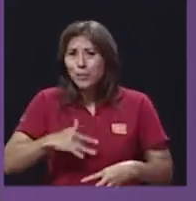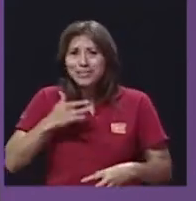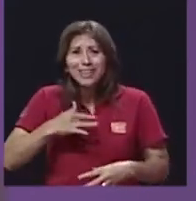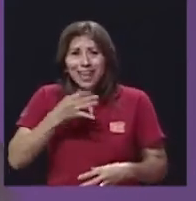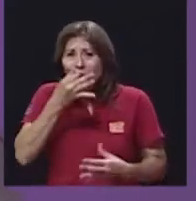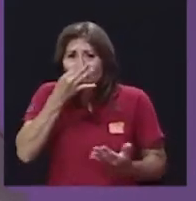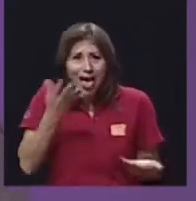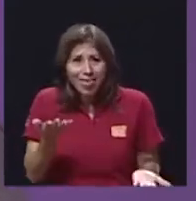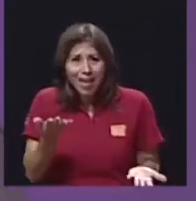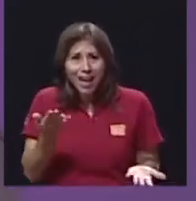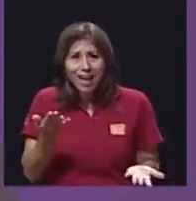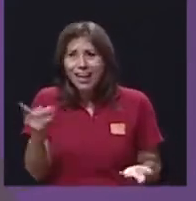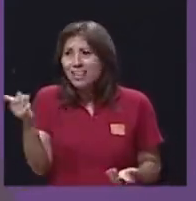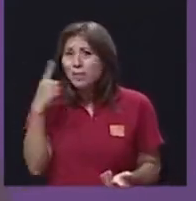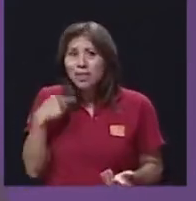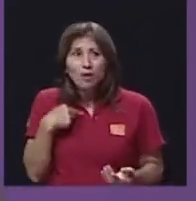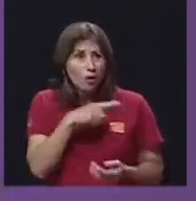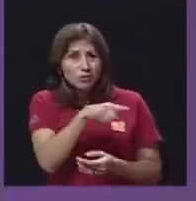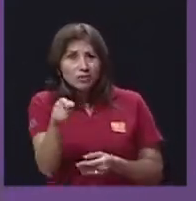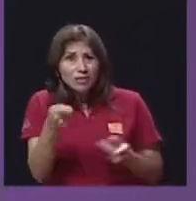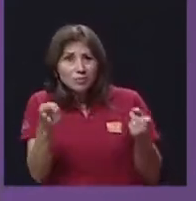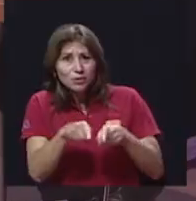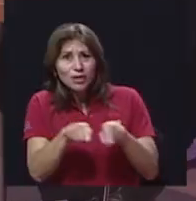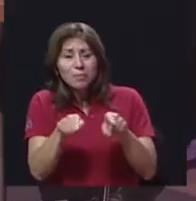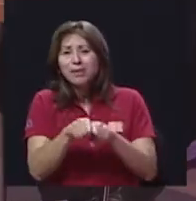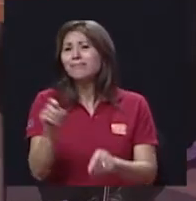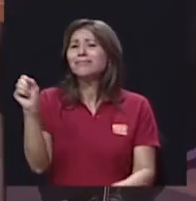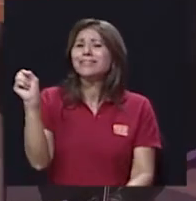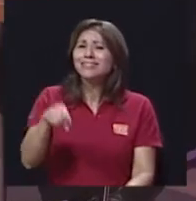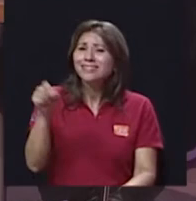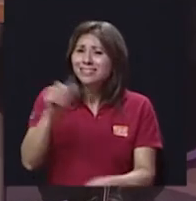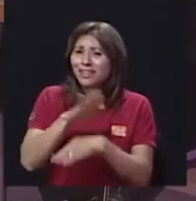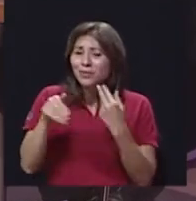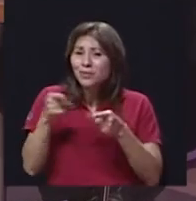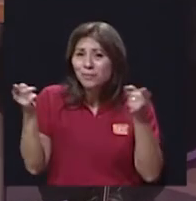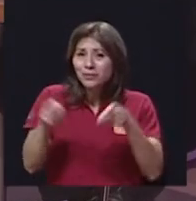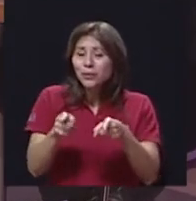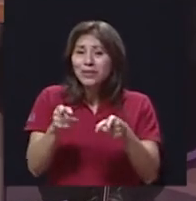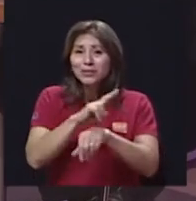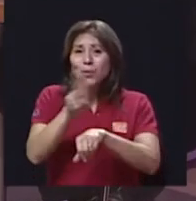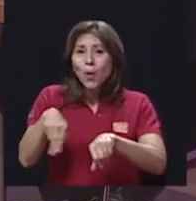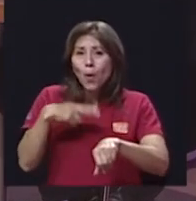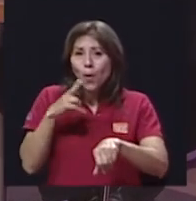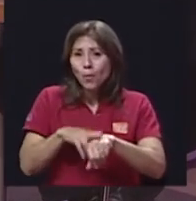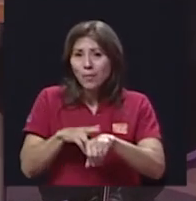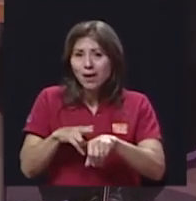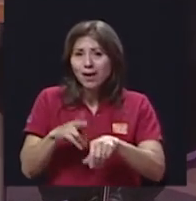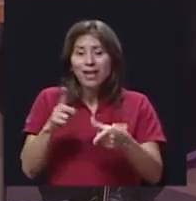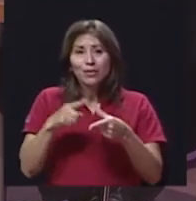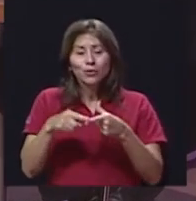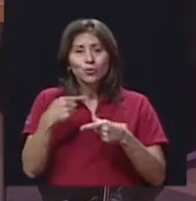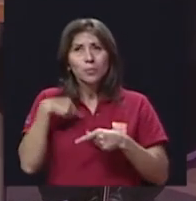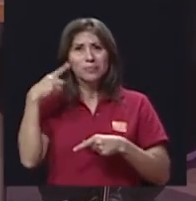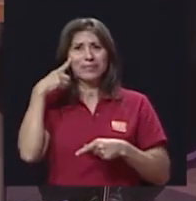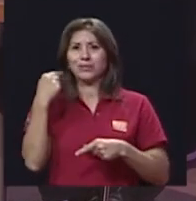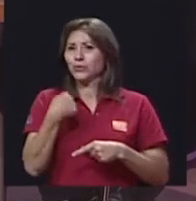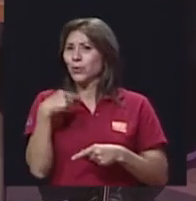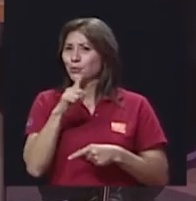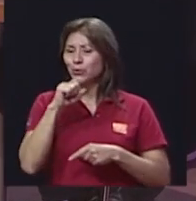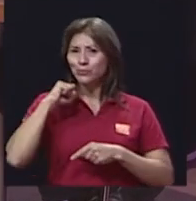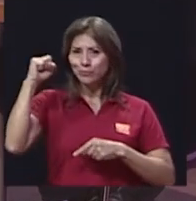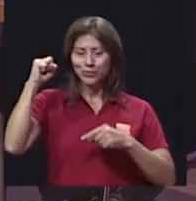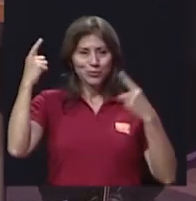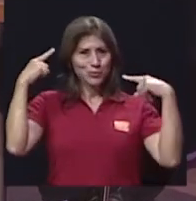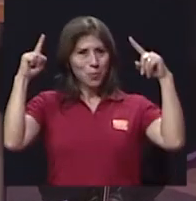van de paso sin mirar es lo más normal es bonito y entonces es cuando tienes que asumir te no súper mujer yo